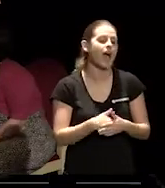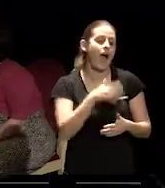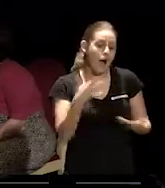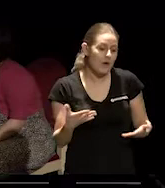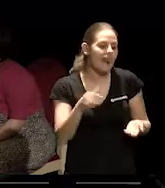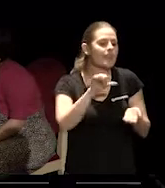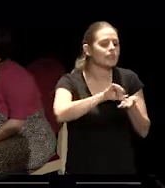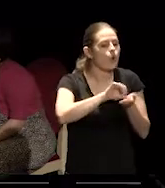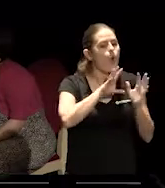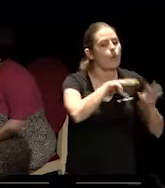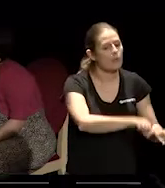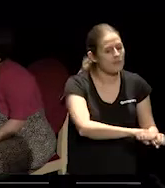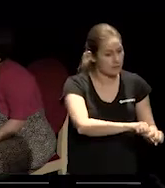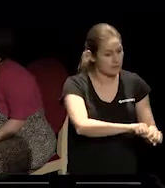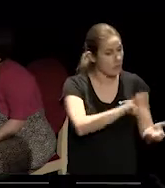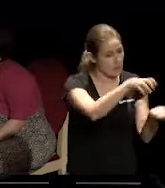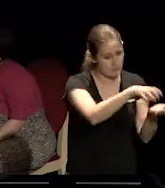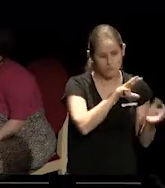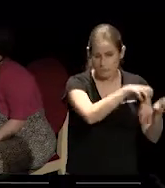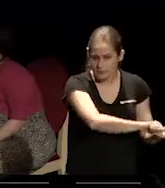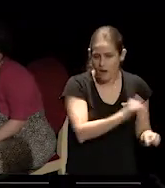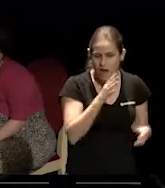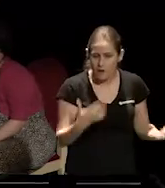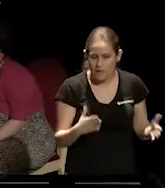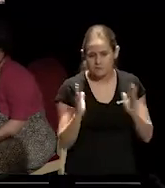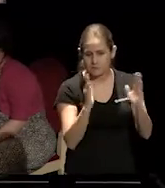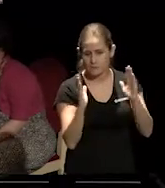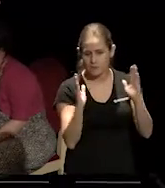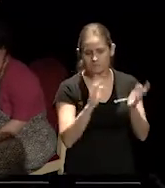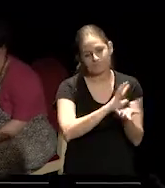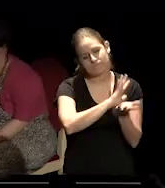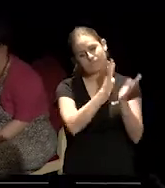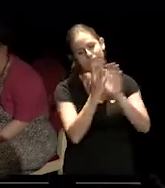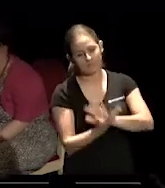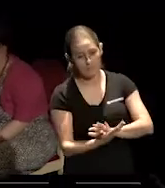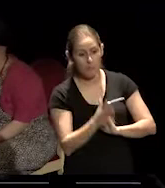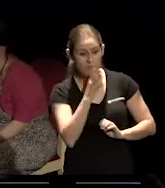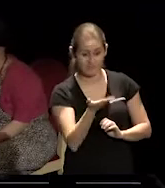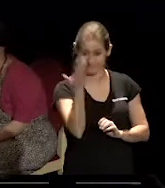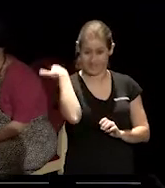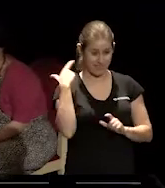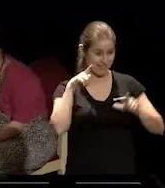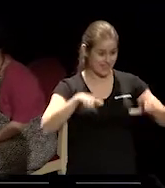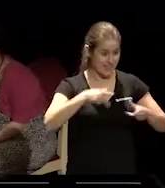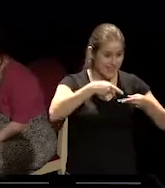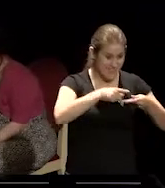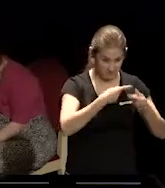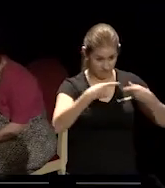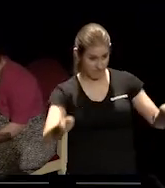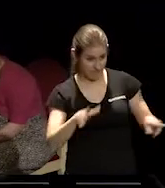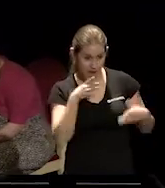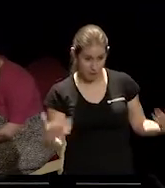transformación total porque, claro, estaban acostumbrados a otro tipo de talleres y de repente este... no os imagináis